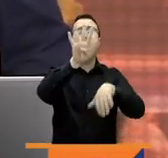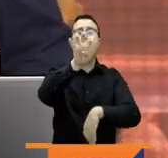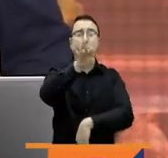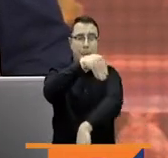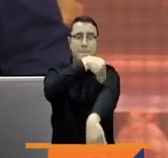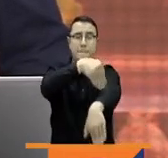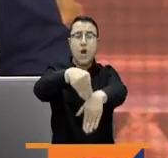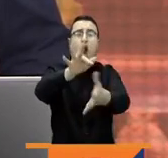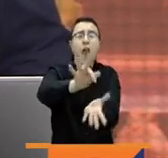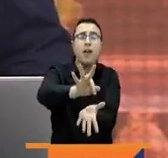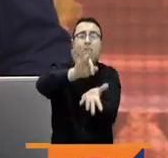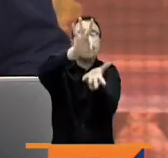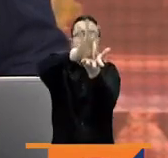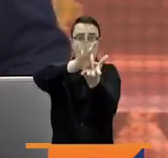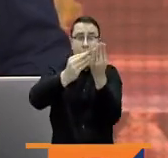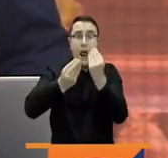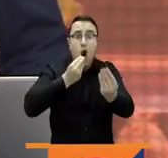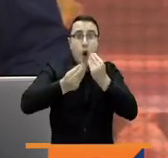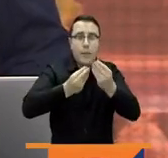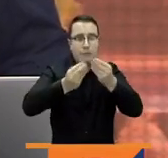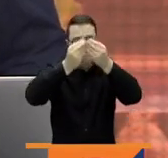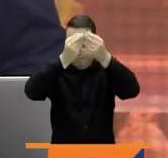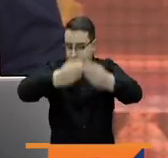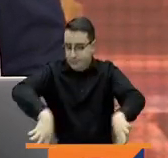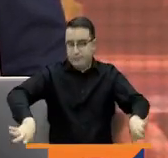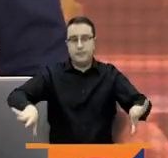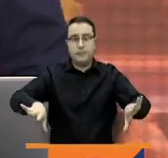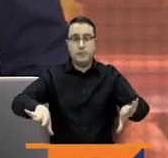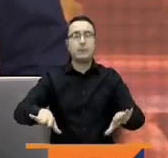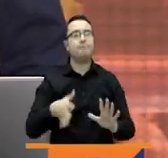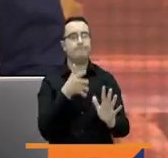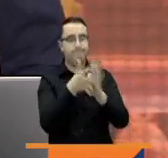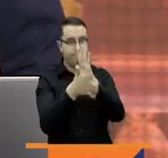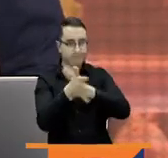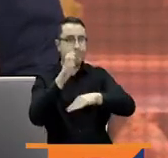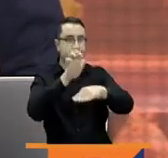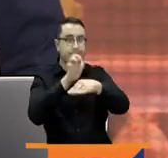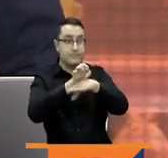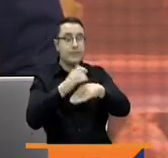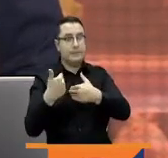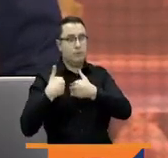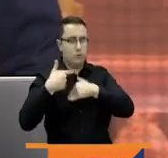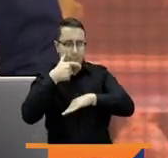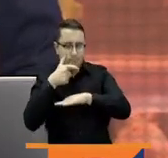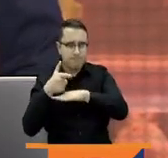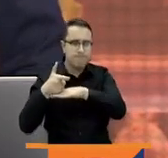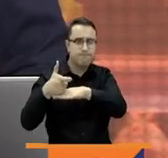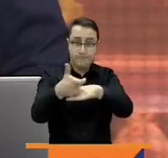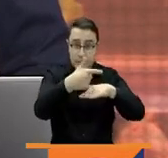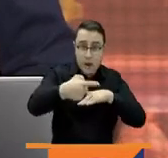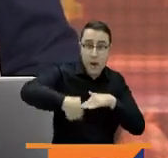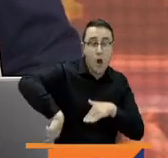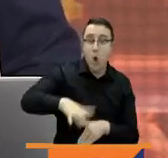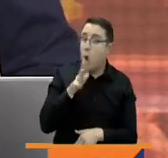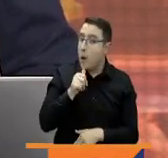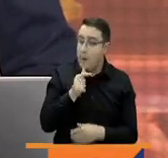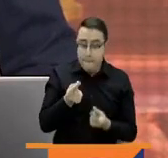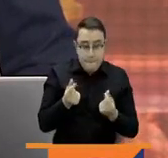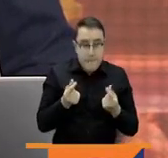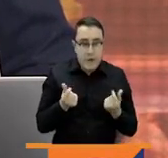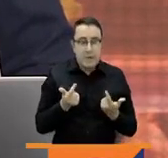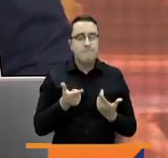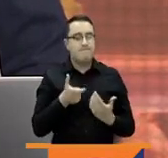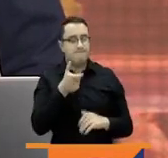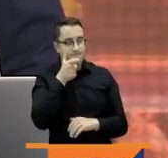de Alimentos en su informe del año 2020. La entidad trata de velar por la seguridad alimentaria de quienes no cuentan con recursos para